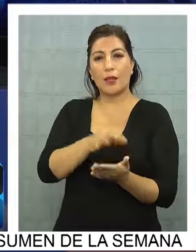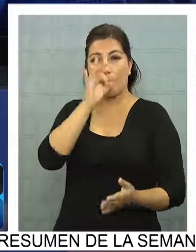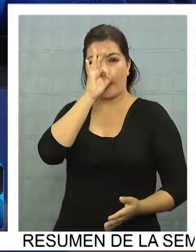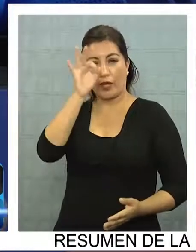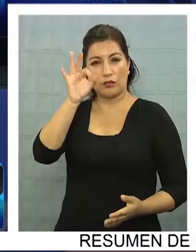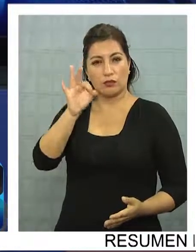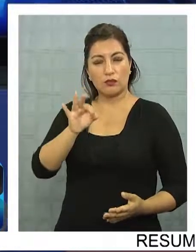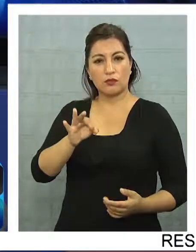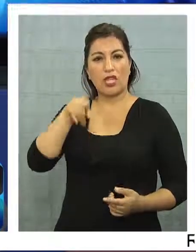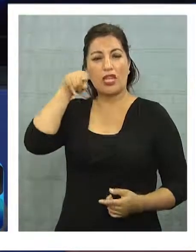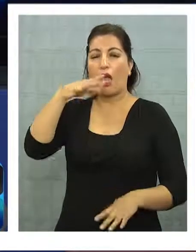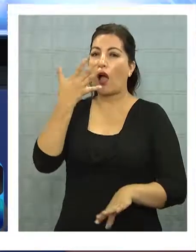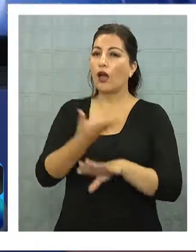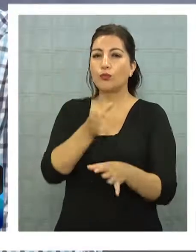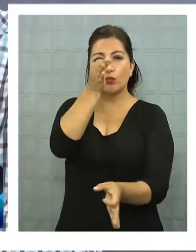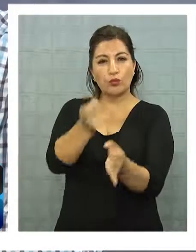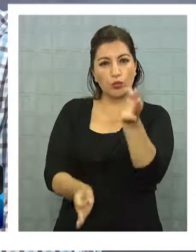dieron con tocas.